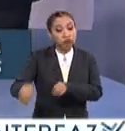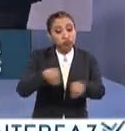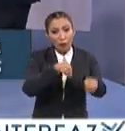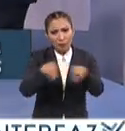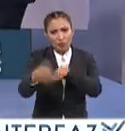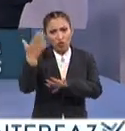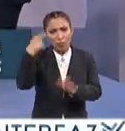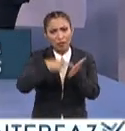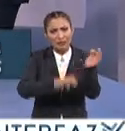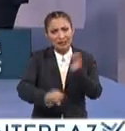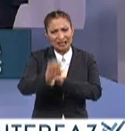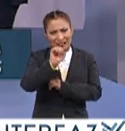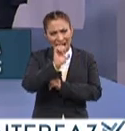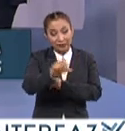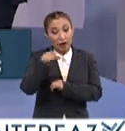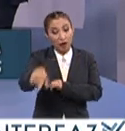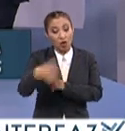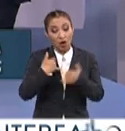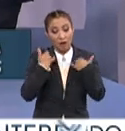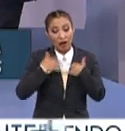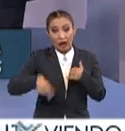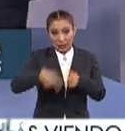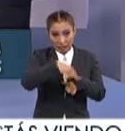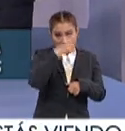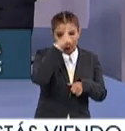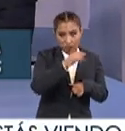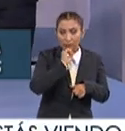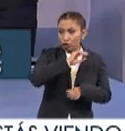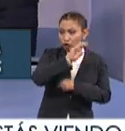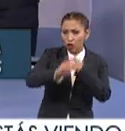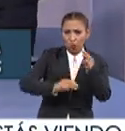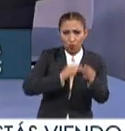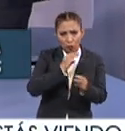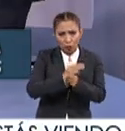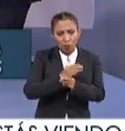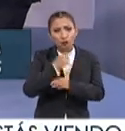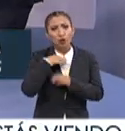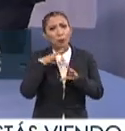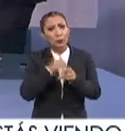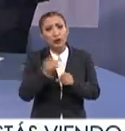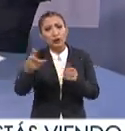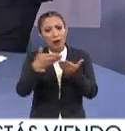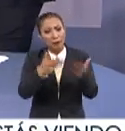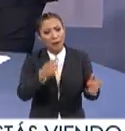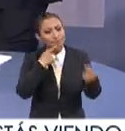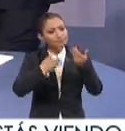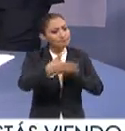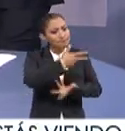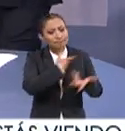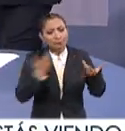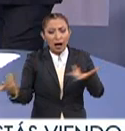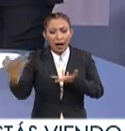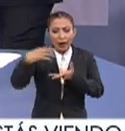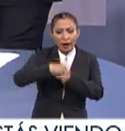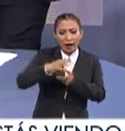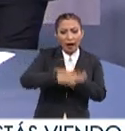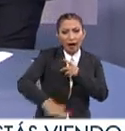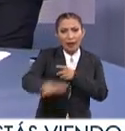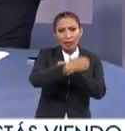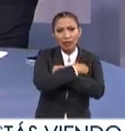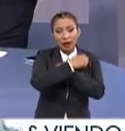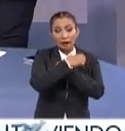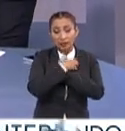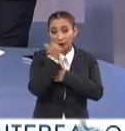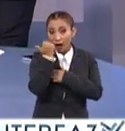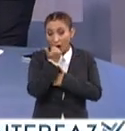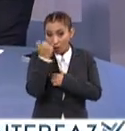de los años 60 en el cual los jóvenes, no solo en México, sino en todo el mundo, abrieron la conversación para incluir al sector educativo